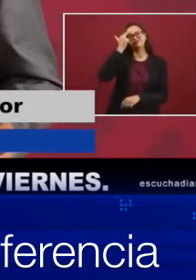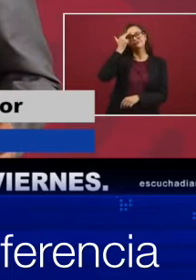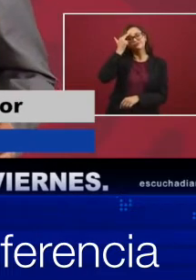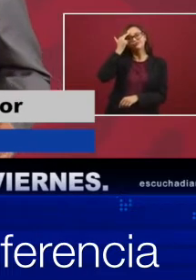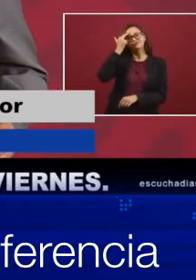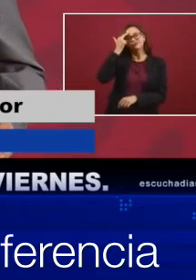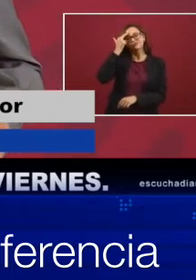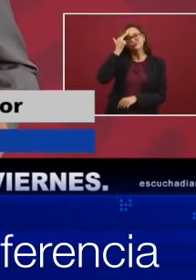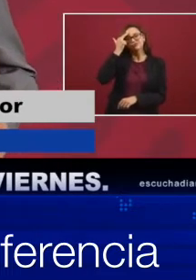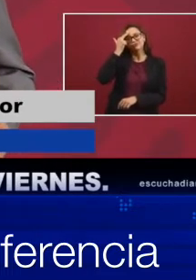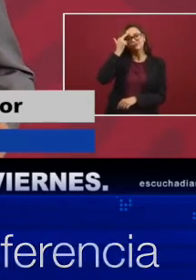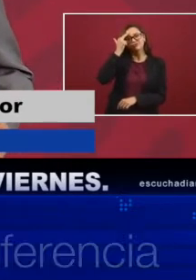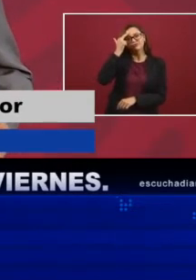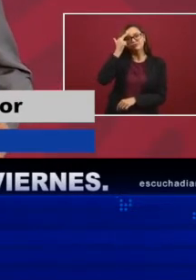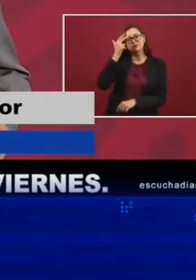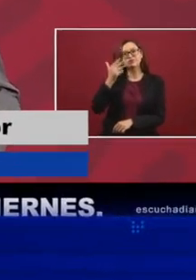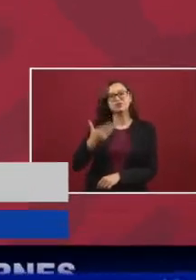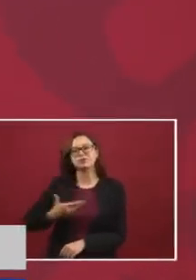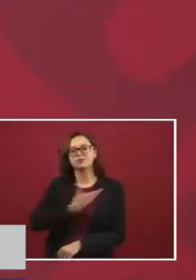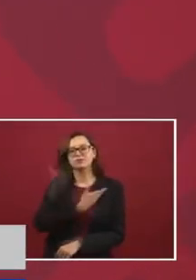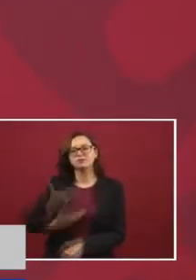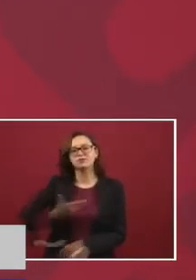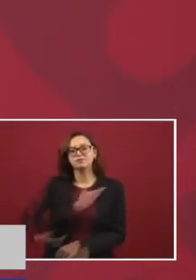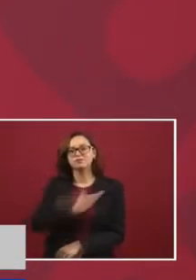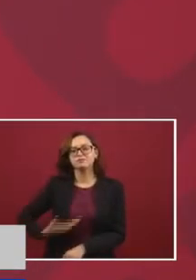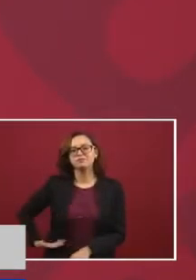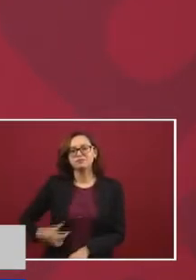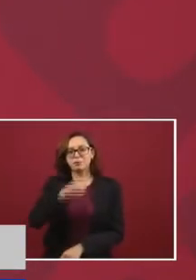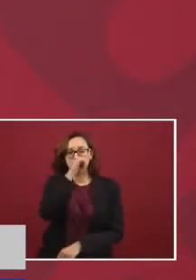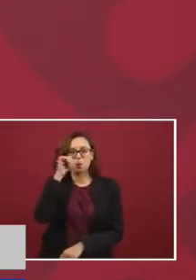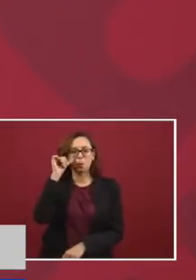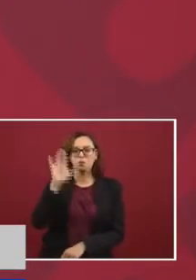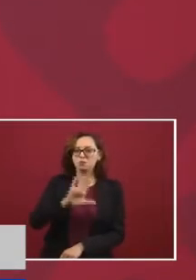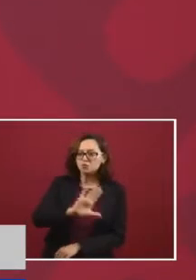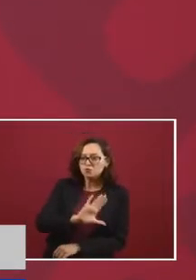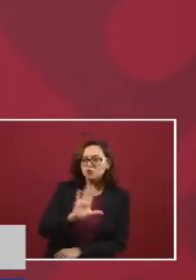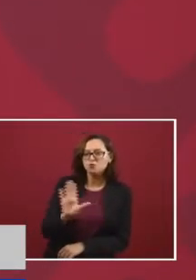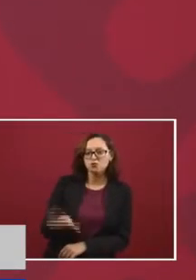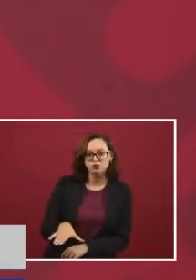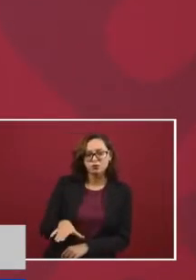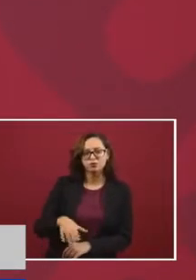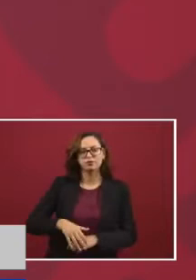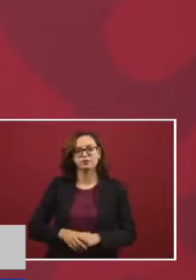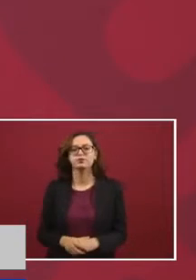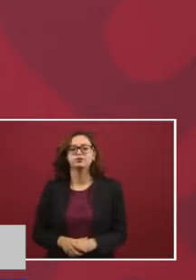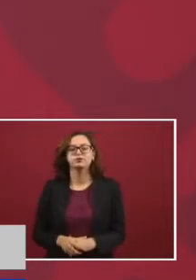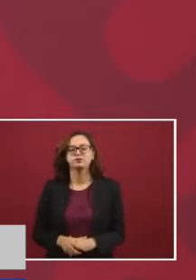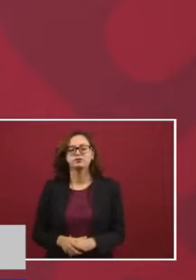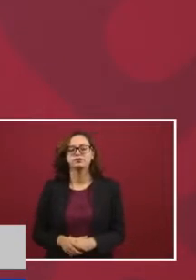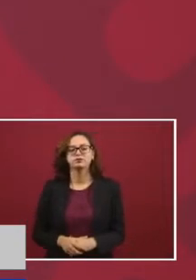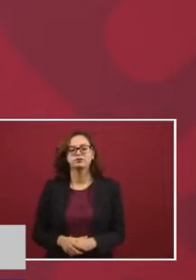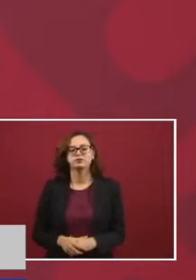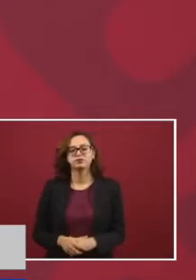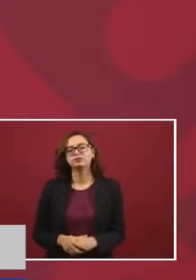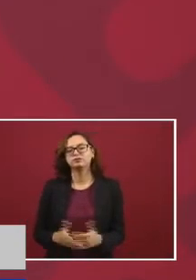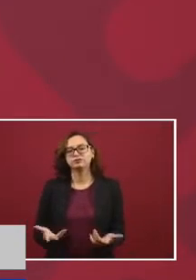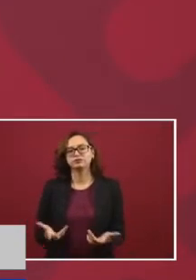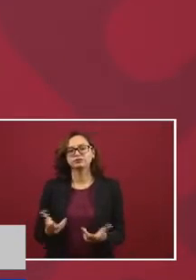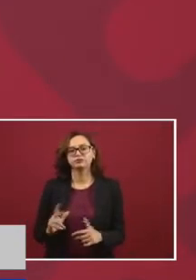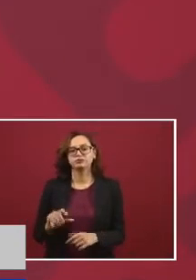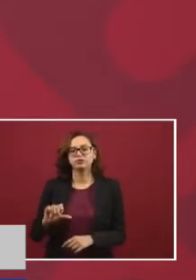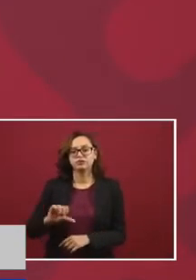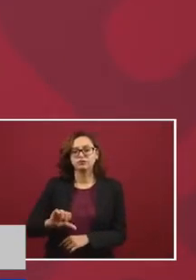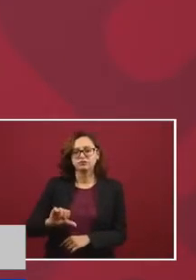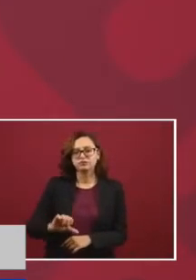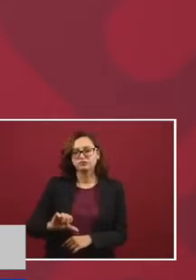el fallecimiento del presidente Juárez. El día de hoy el presidente recuerda el aniversario luctuoso del presidente